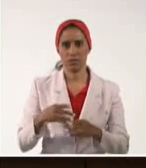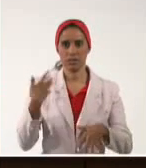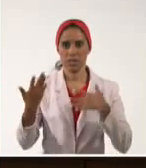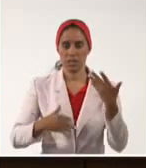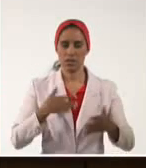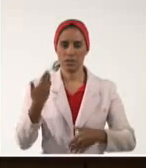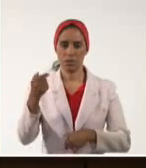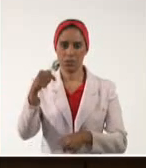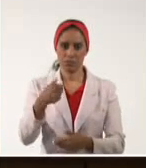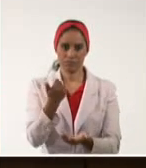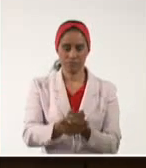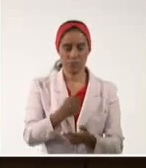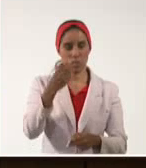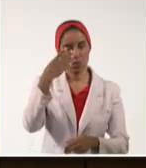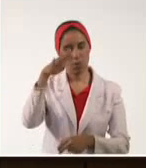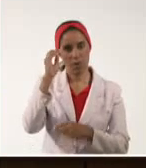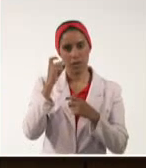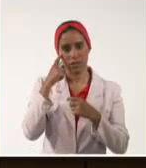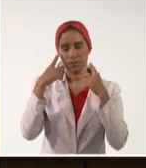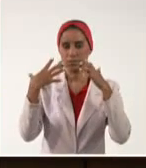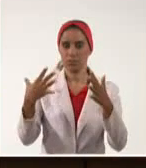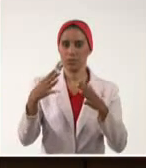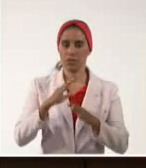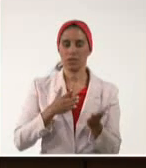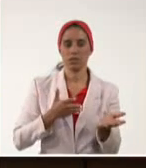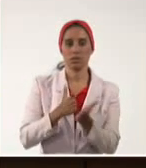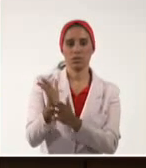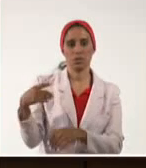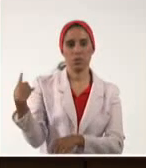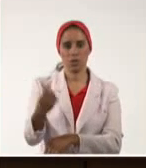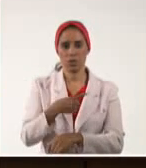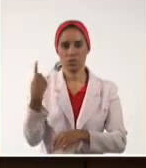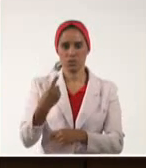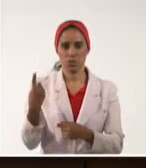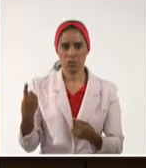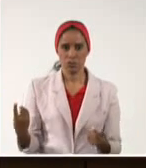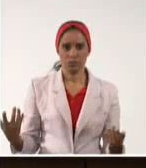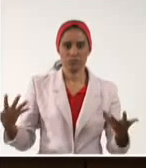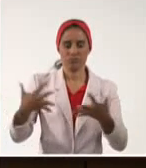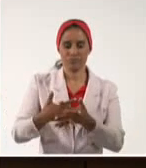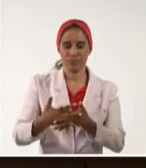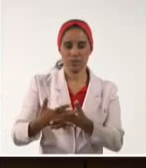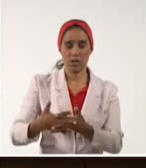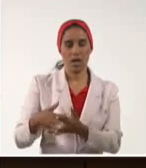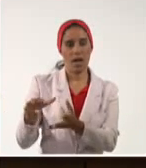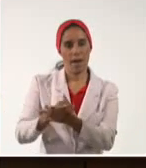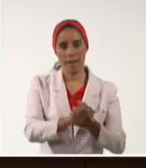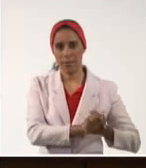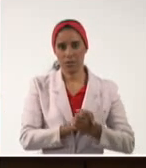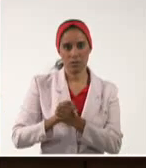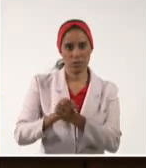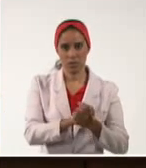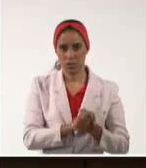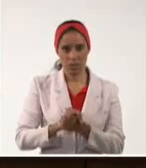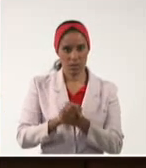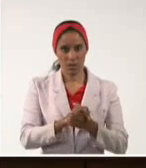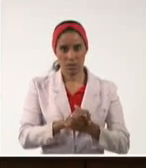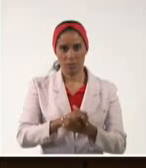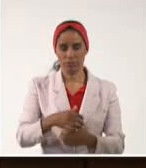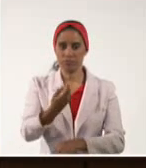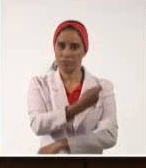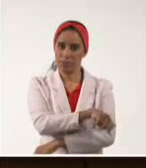ciclos. Hemos continuado fortaleciendo los lazos de amistad y cooperación con los pueblos y gobiernos de